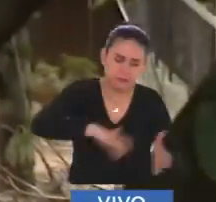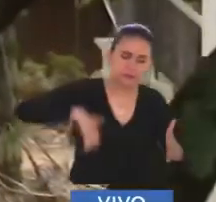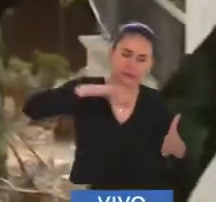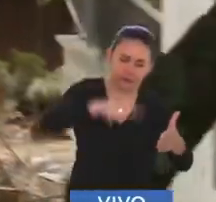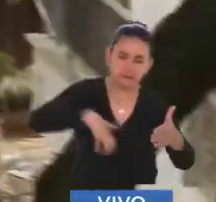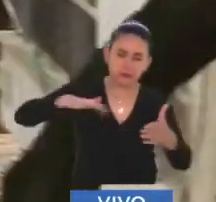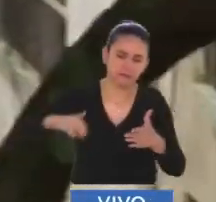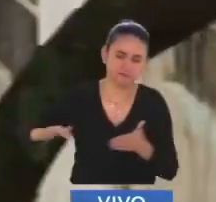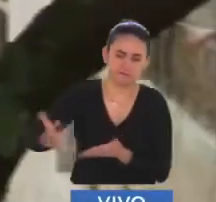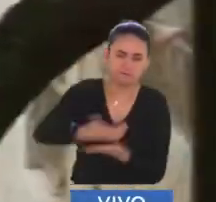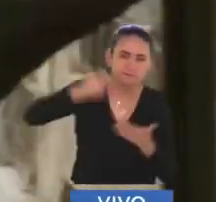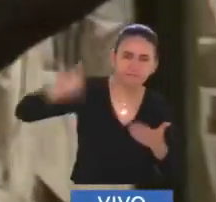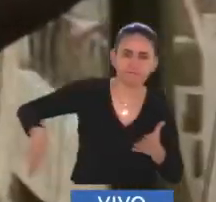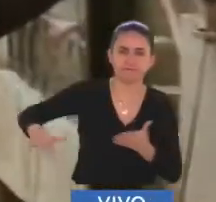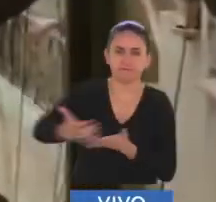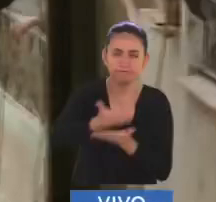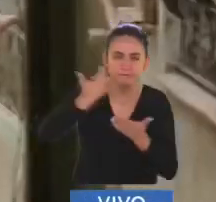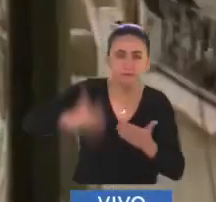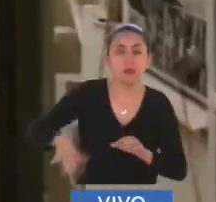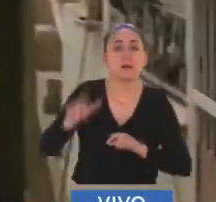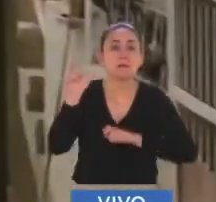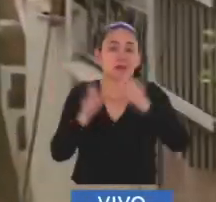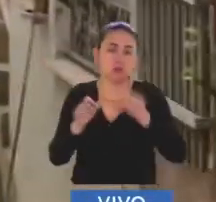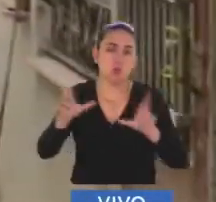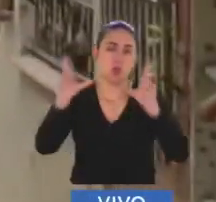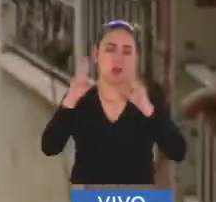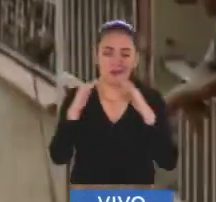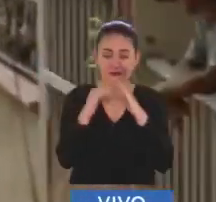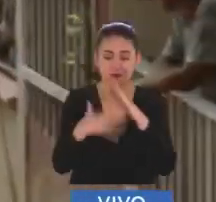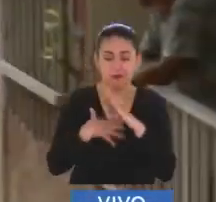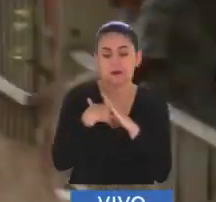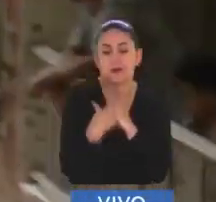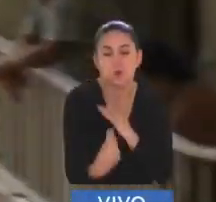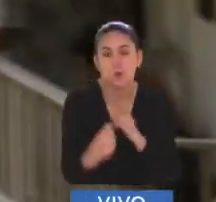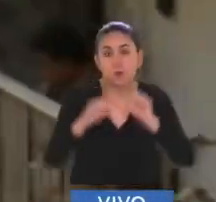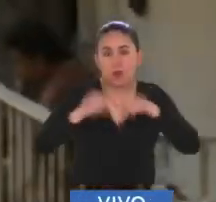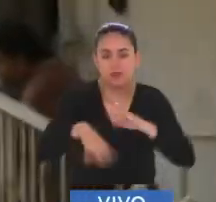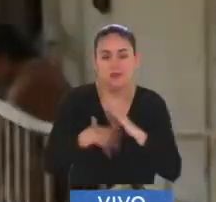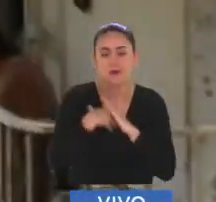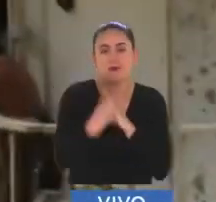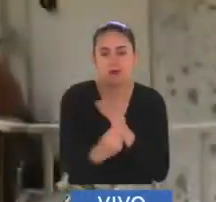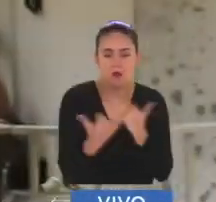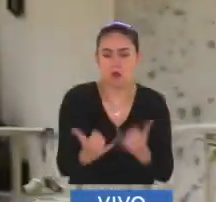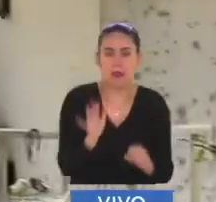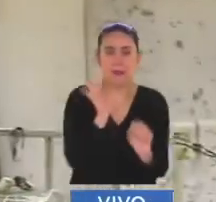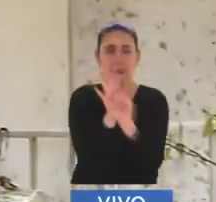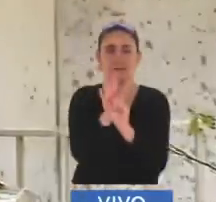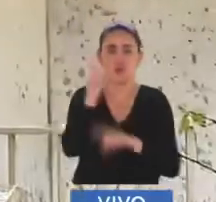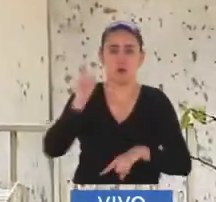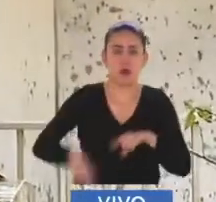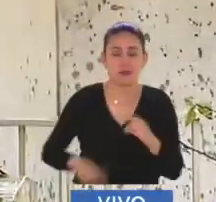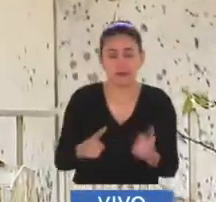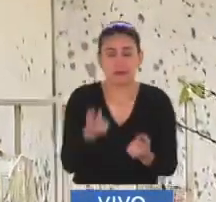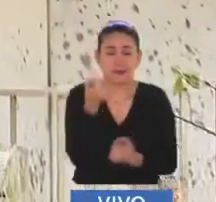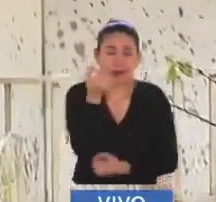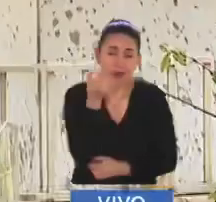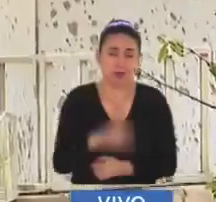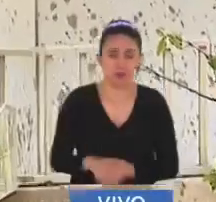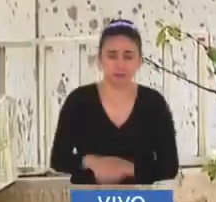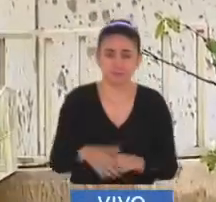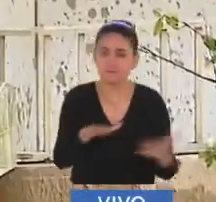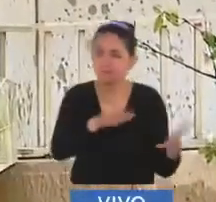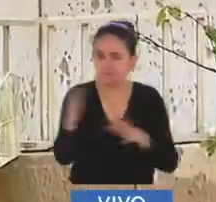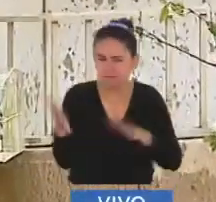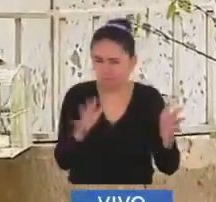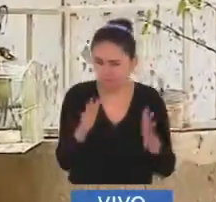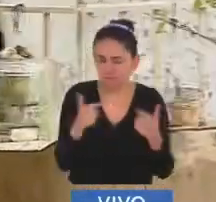el lodo de las calles para que las personas puedan salir de las viviendas, porque esa es la situación más crítica en este momento. Son aproximadamente,